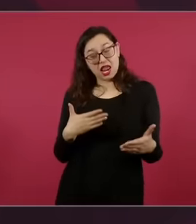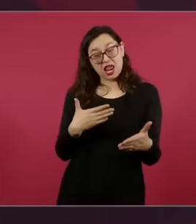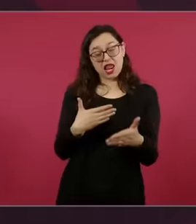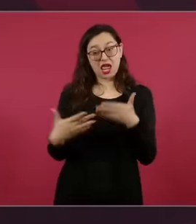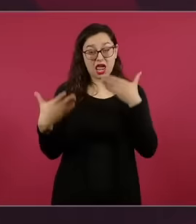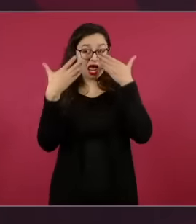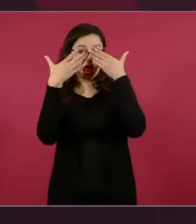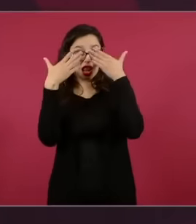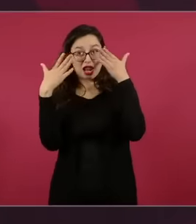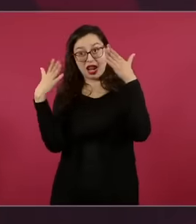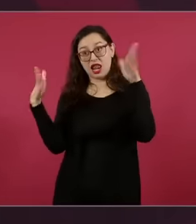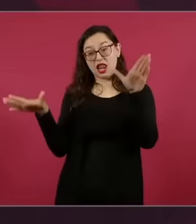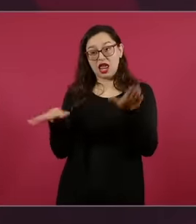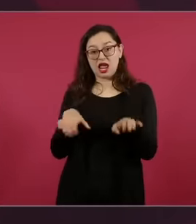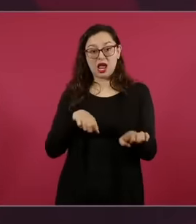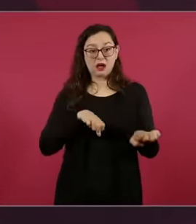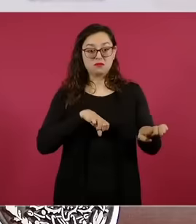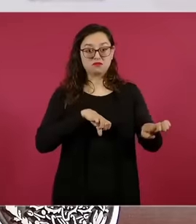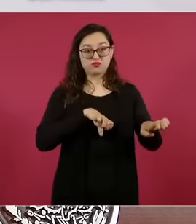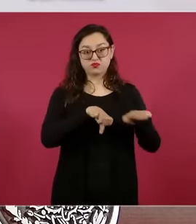Engaña.